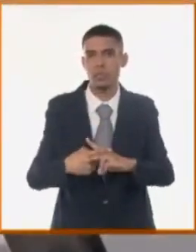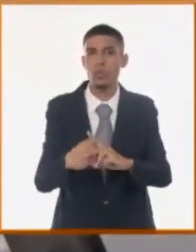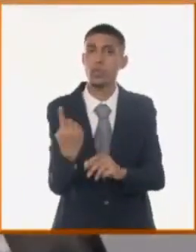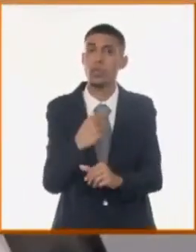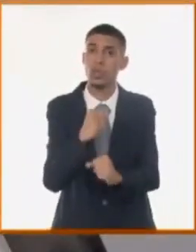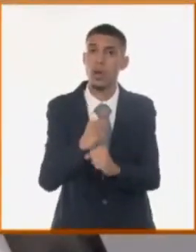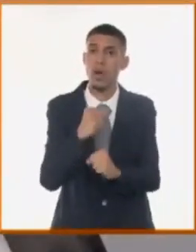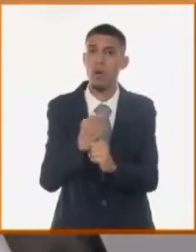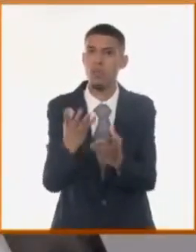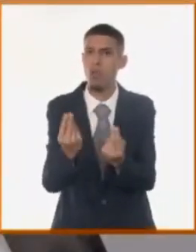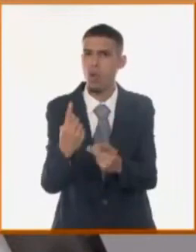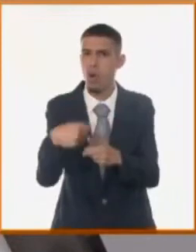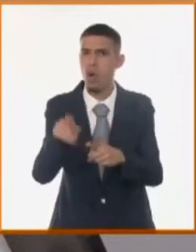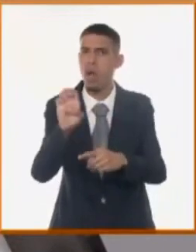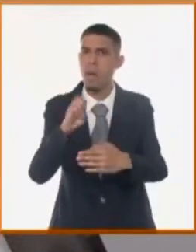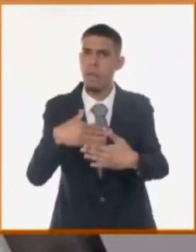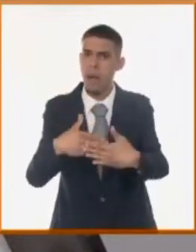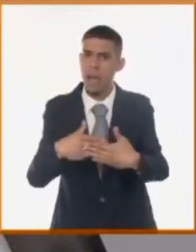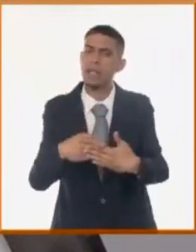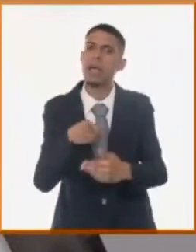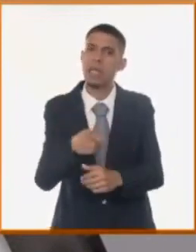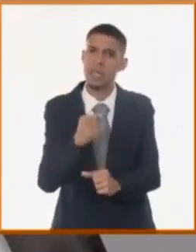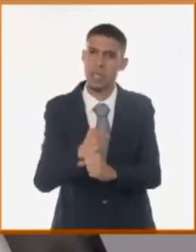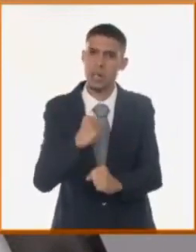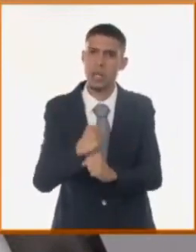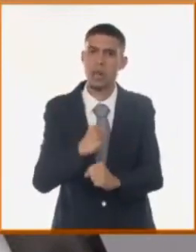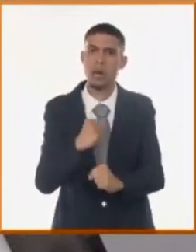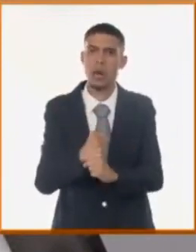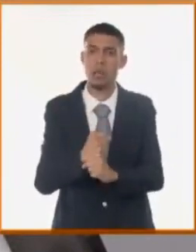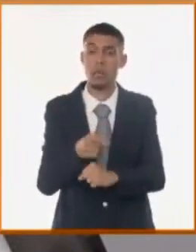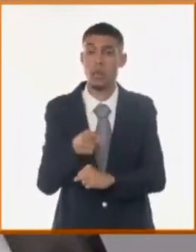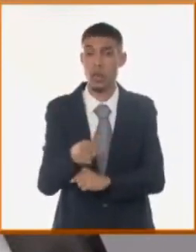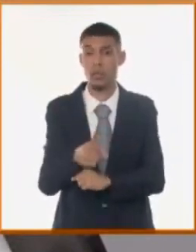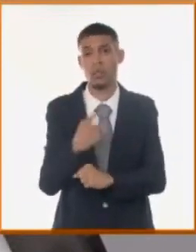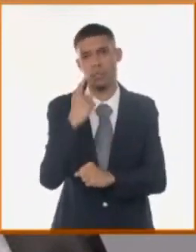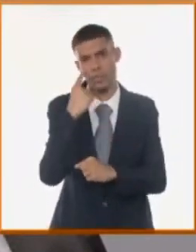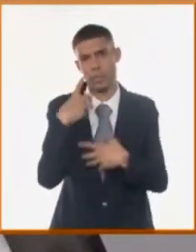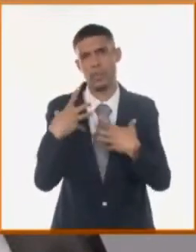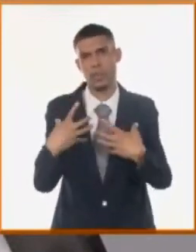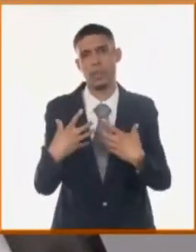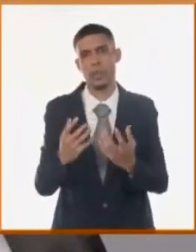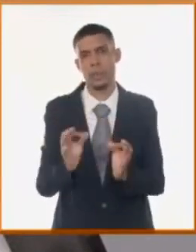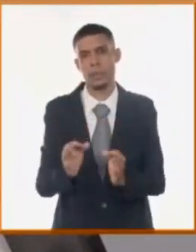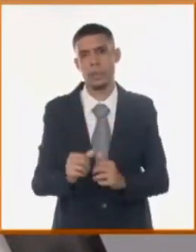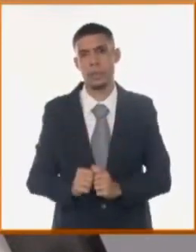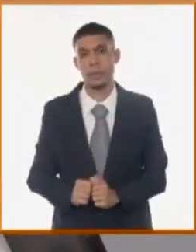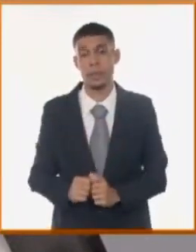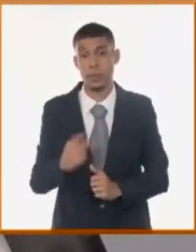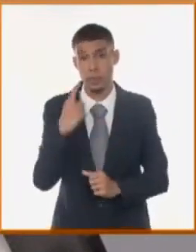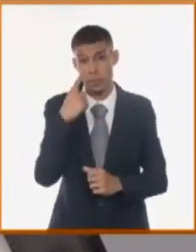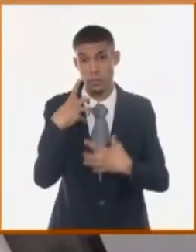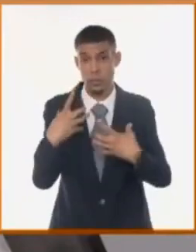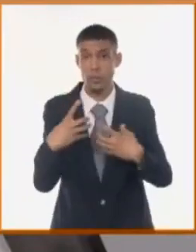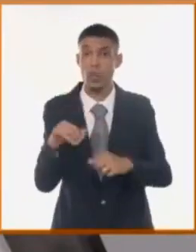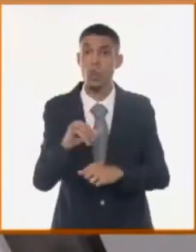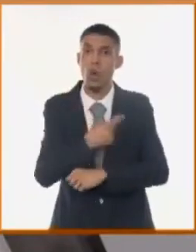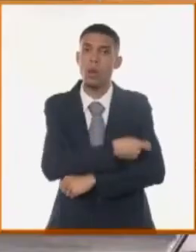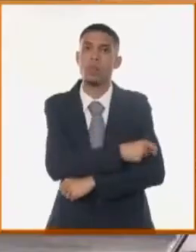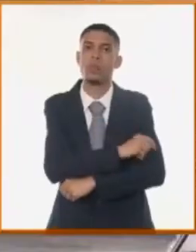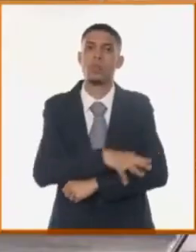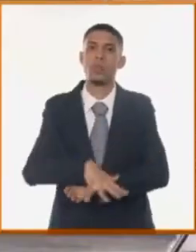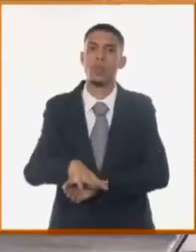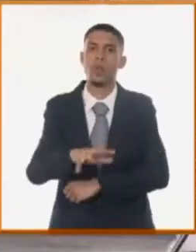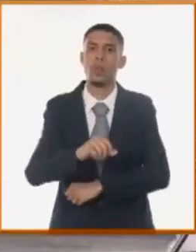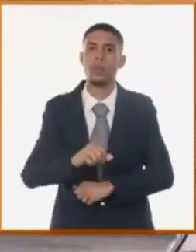muchas otras empresas del sector y que debe ser algo atractivo y novedoso y muy importante para la gestión del ciudadano en Cuba. Eso